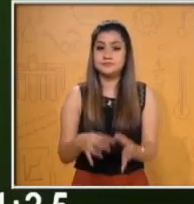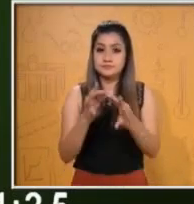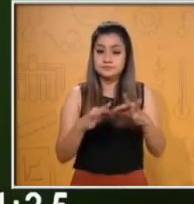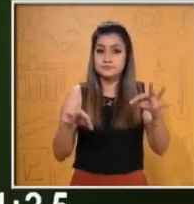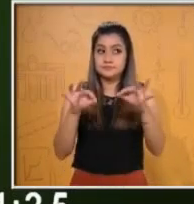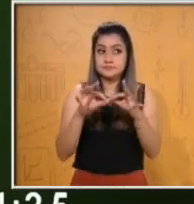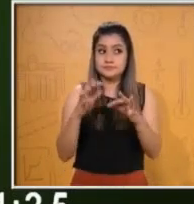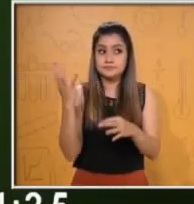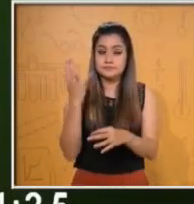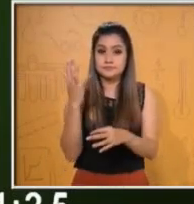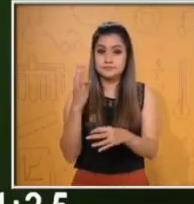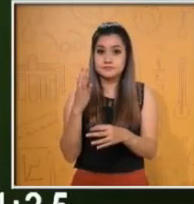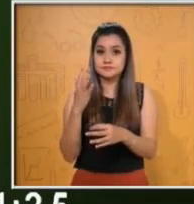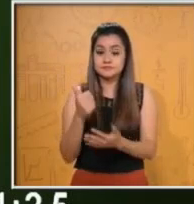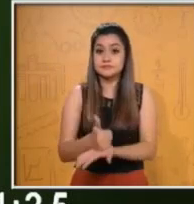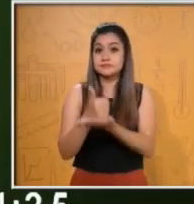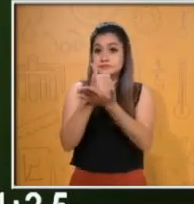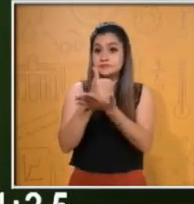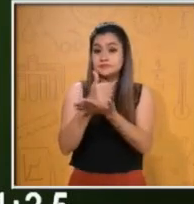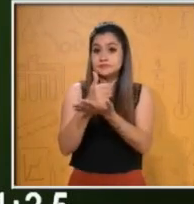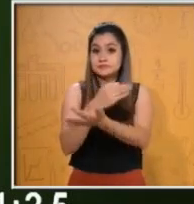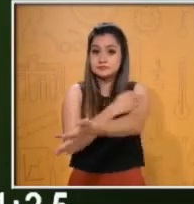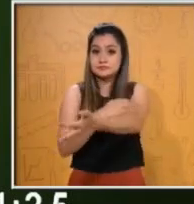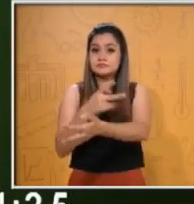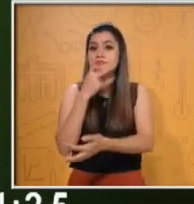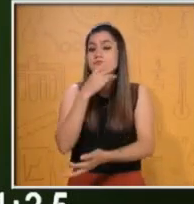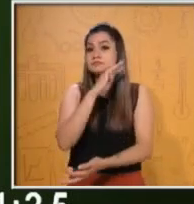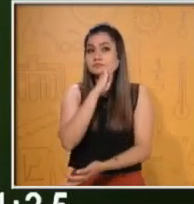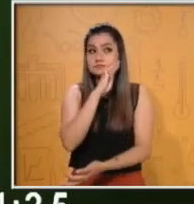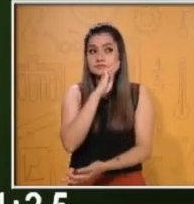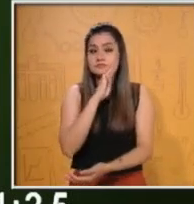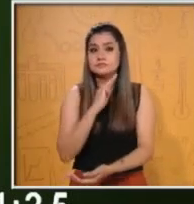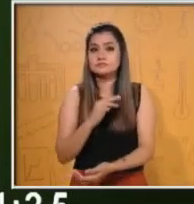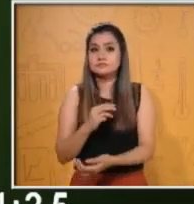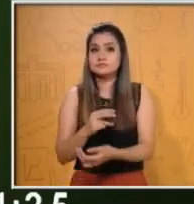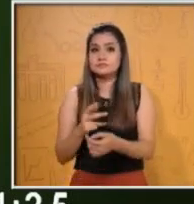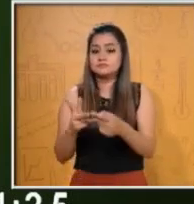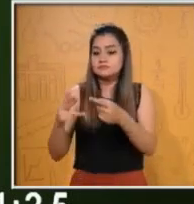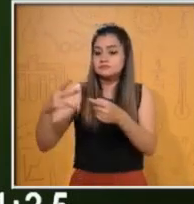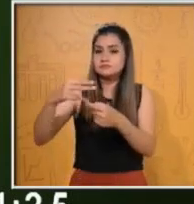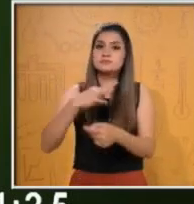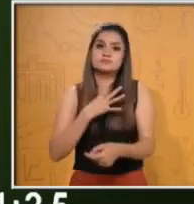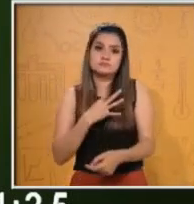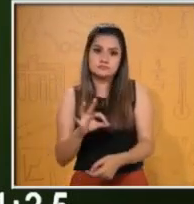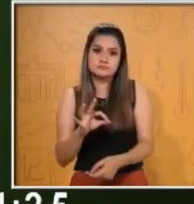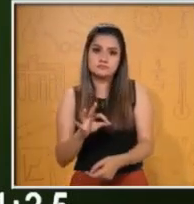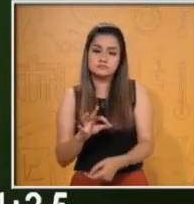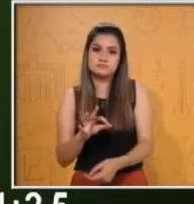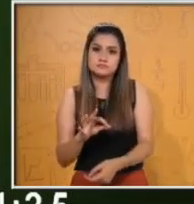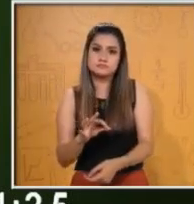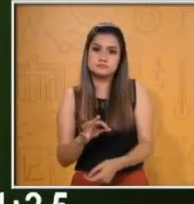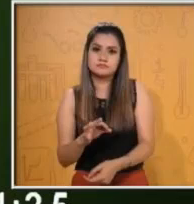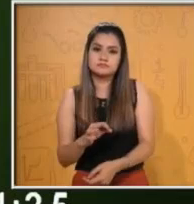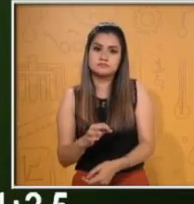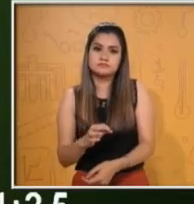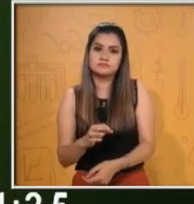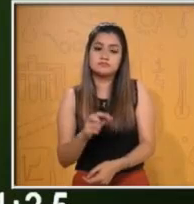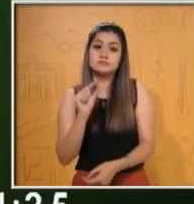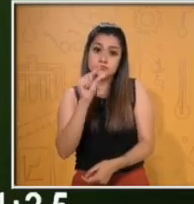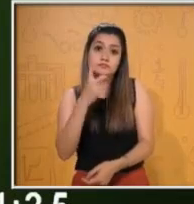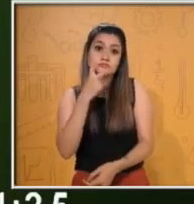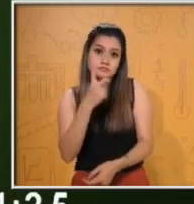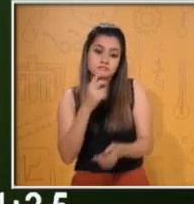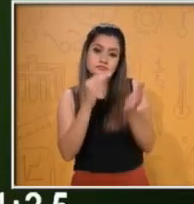Obviamente ahí con el apoyo de tu familia. Viene también un material recortable que vas a realizar. Ahorita vamos a mencionar las páginas para